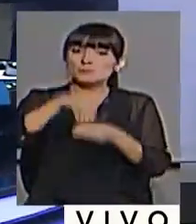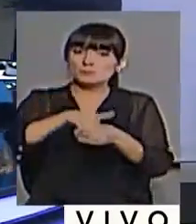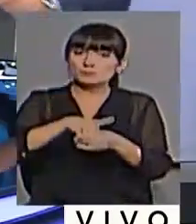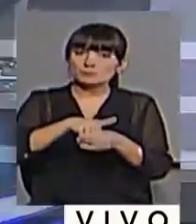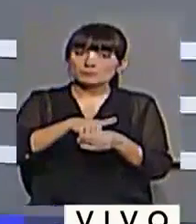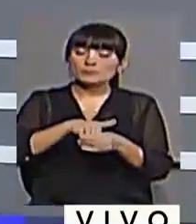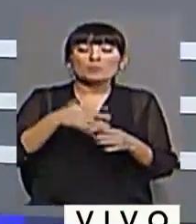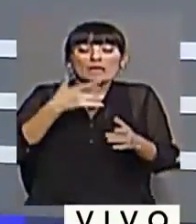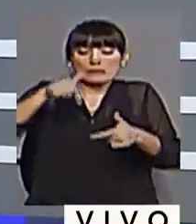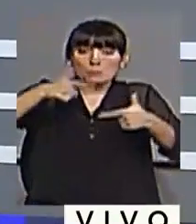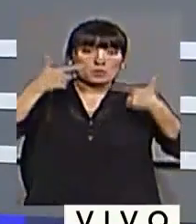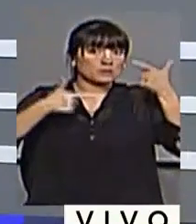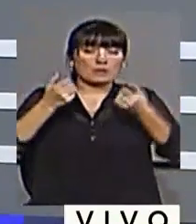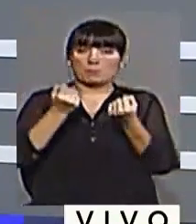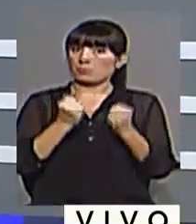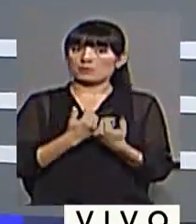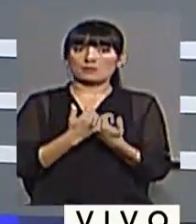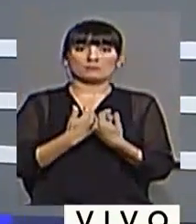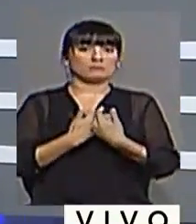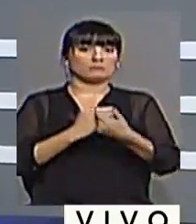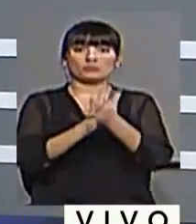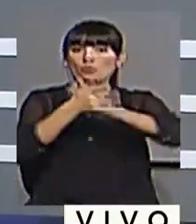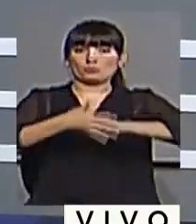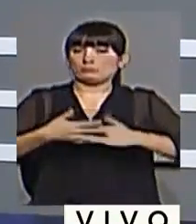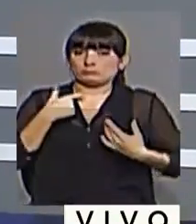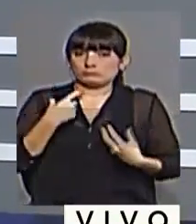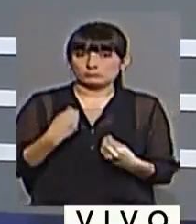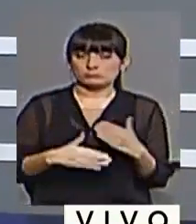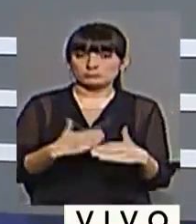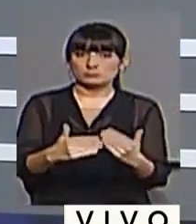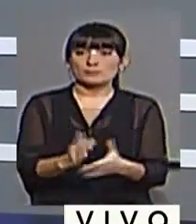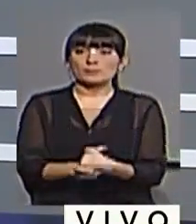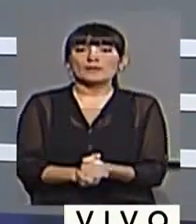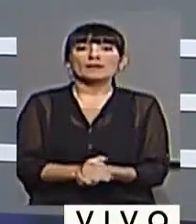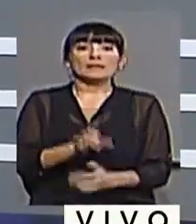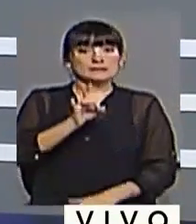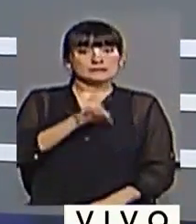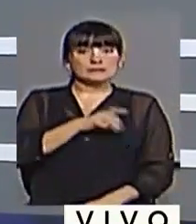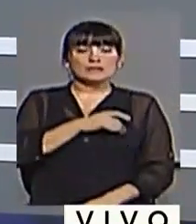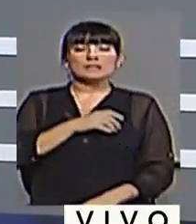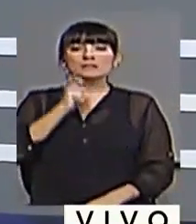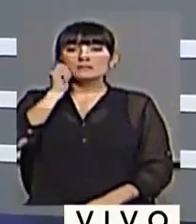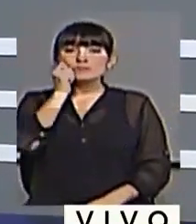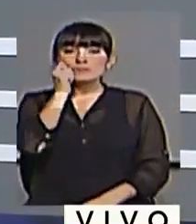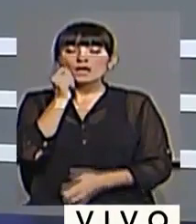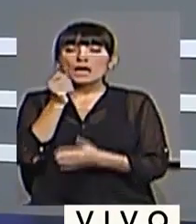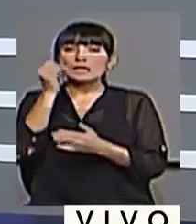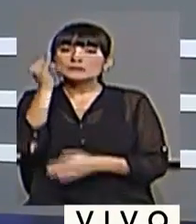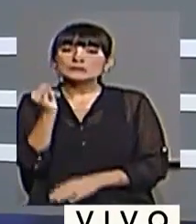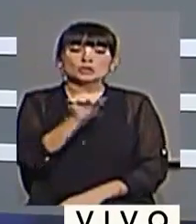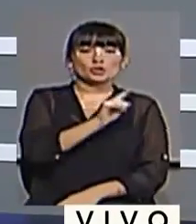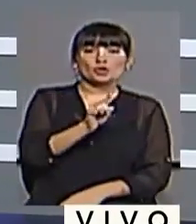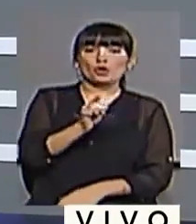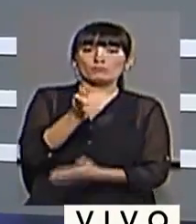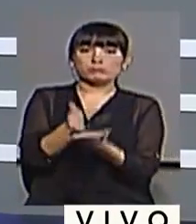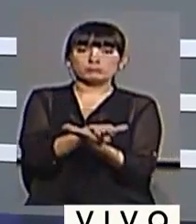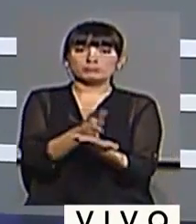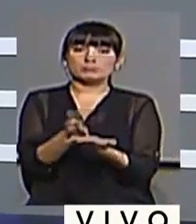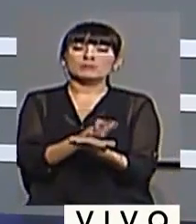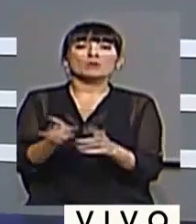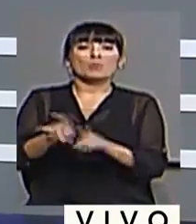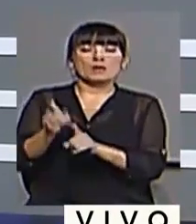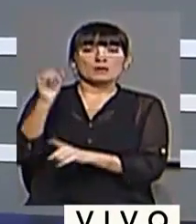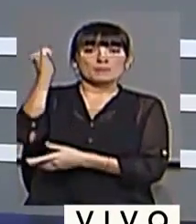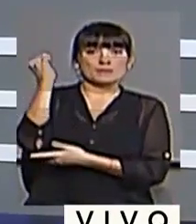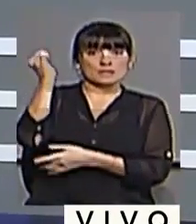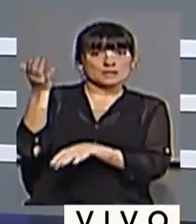Sí, mira, despejemos una cosa. Primero, Chile no es un país polarizado. La estrategia que está siguiendo Piñera, con una desfachatez notable, pero con